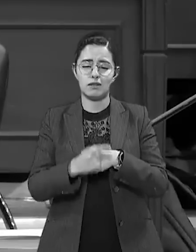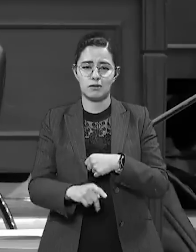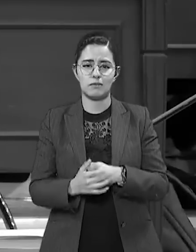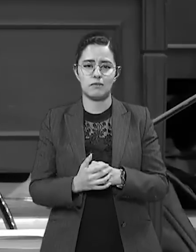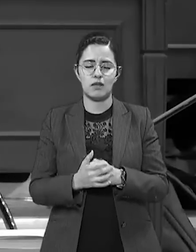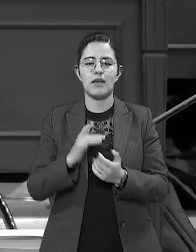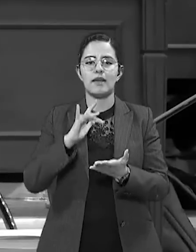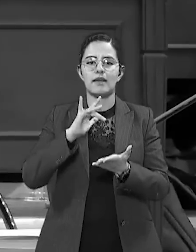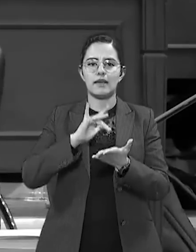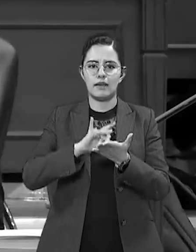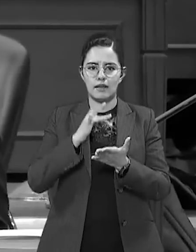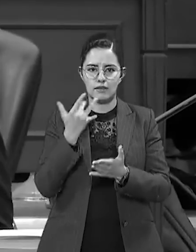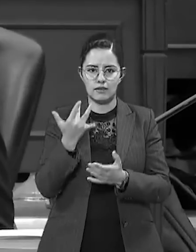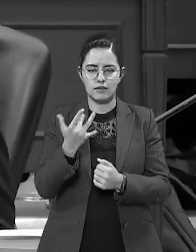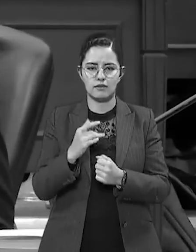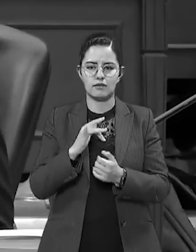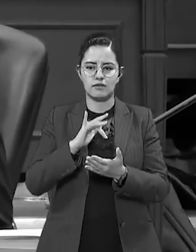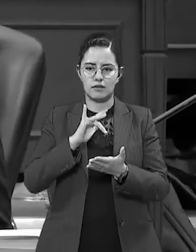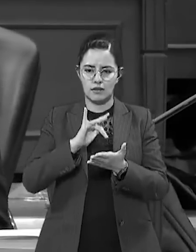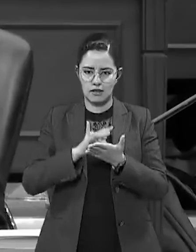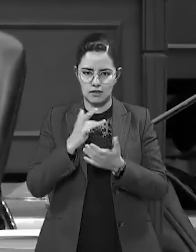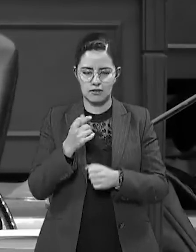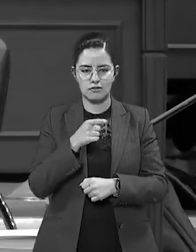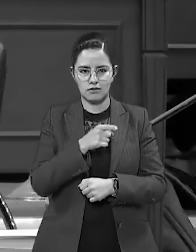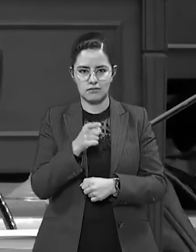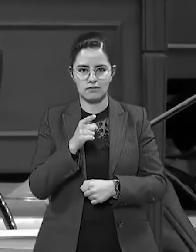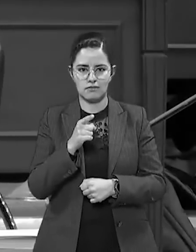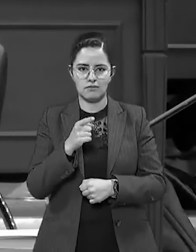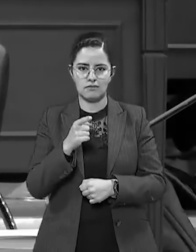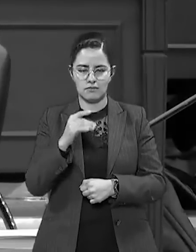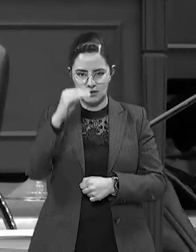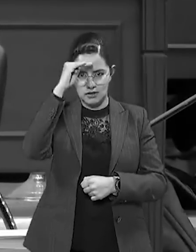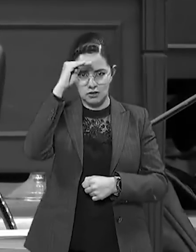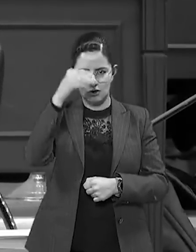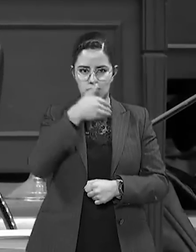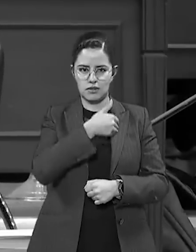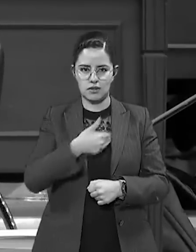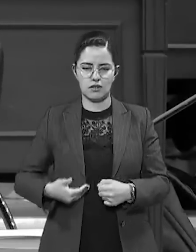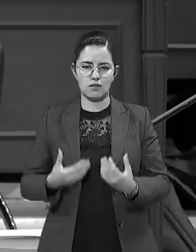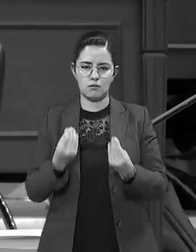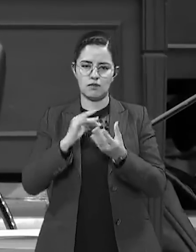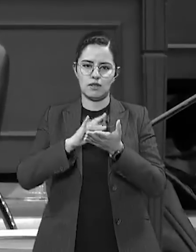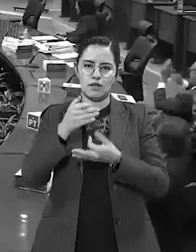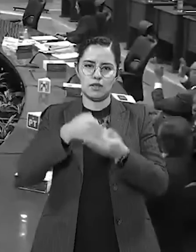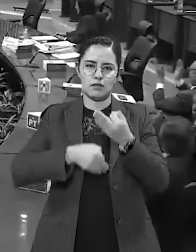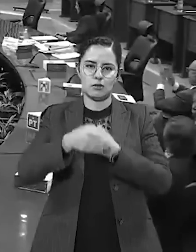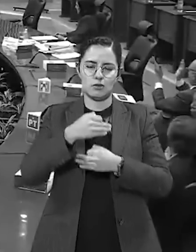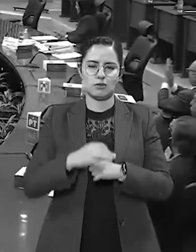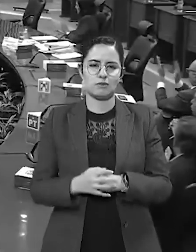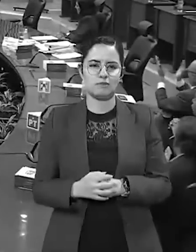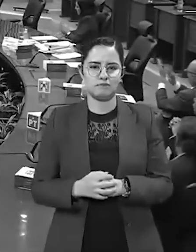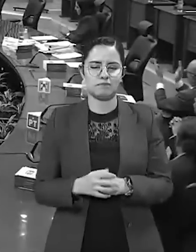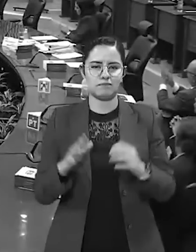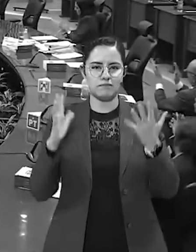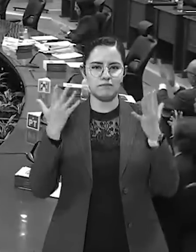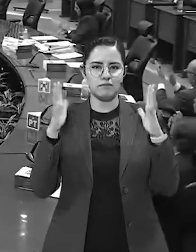gracias gracias a usted señor presidente Muchas gracias a todas y a todos